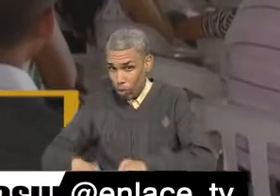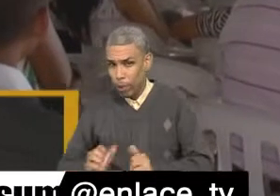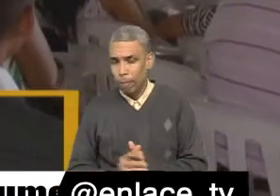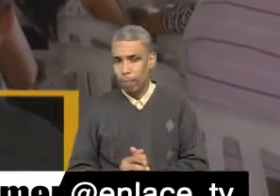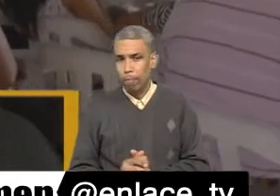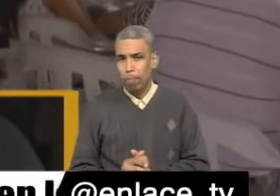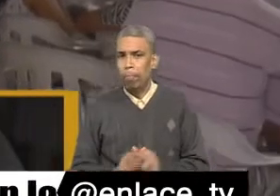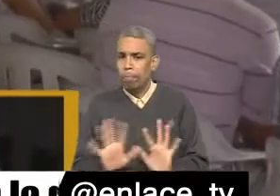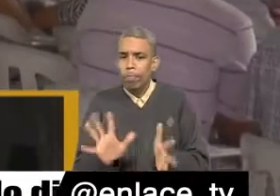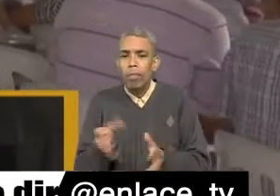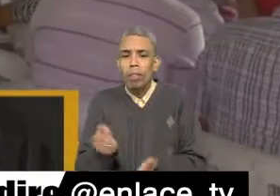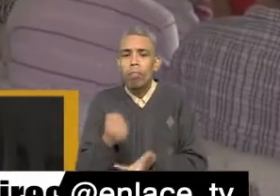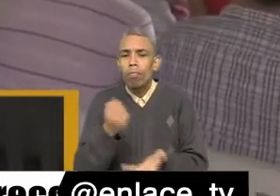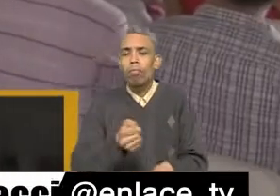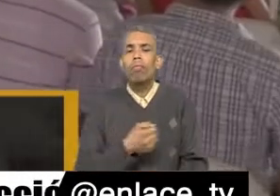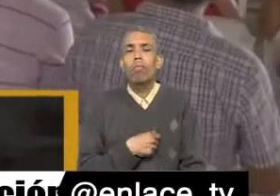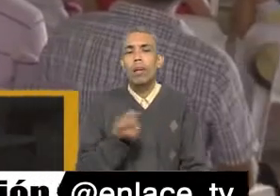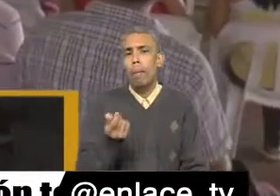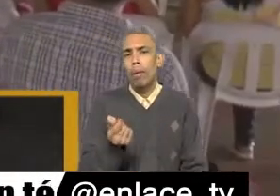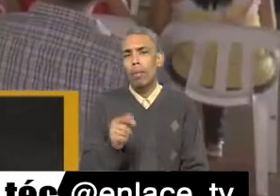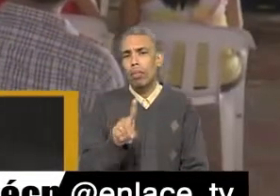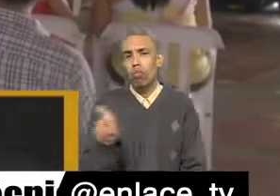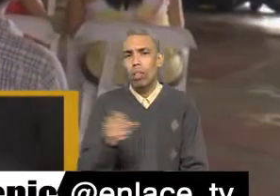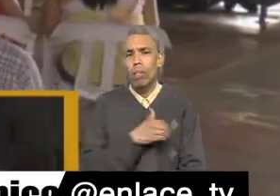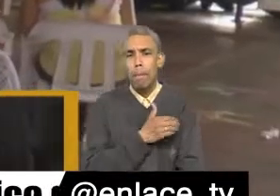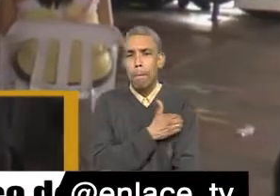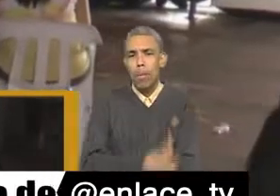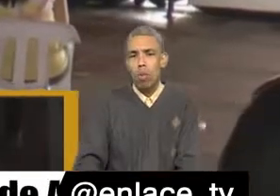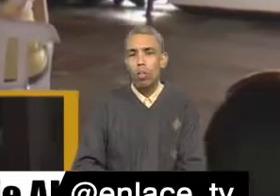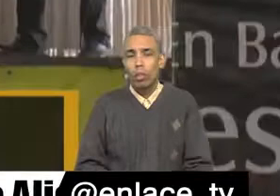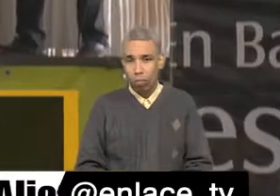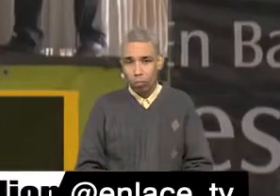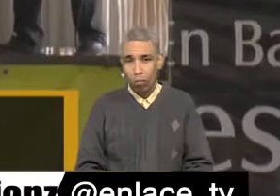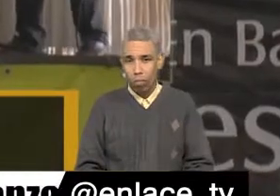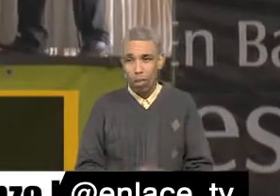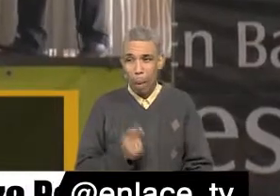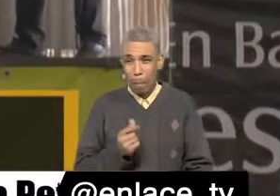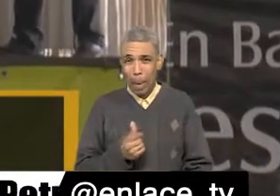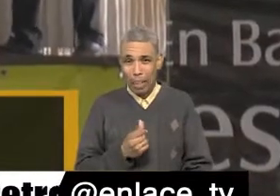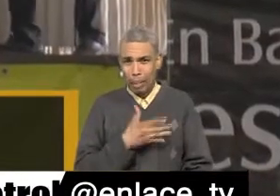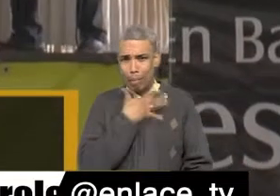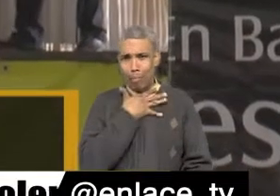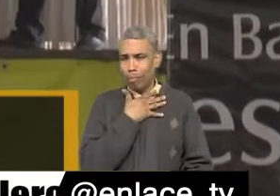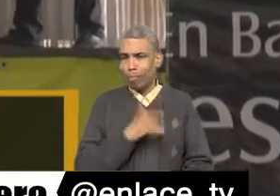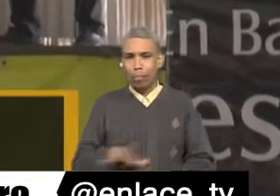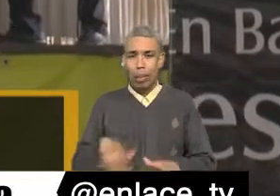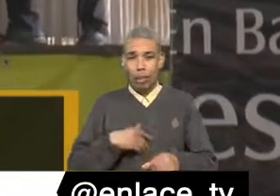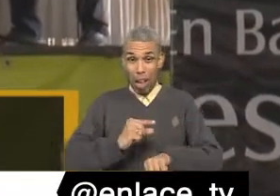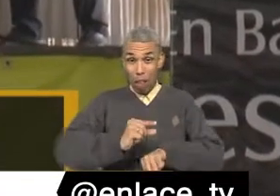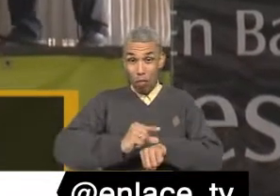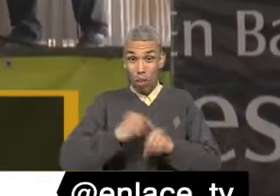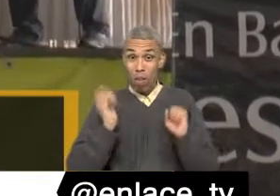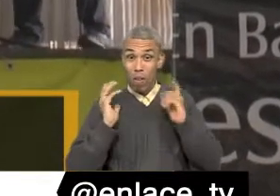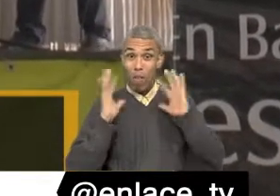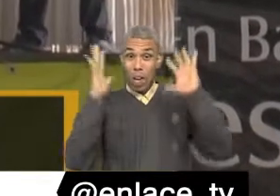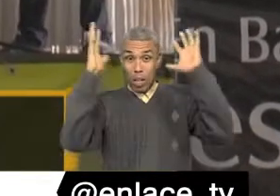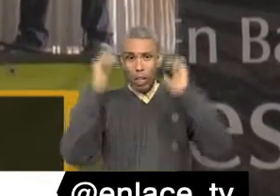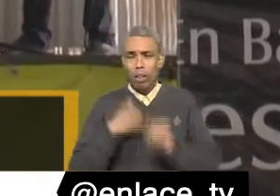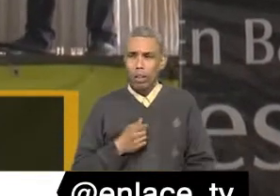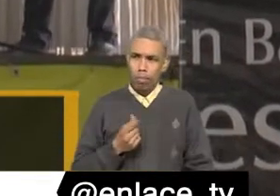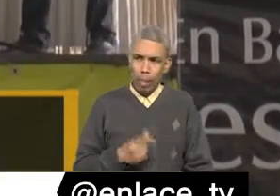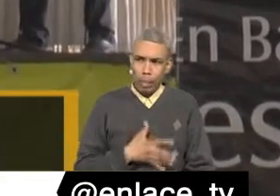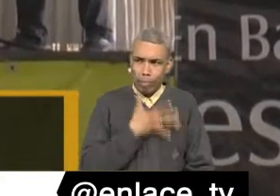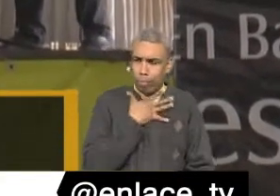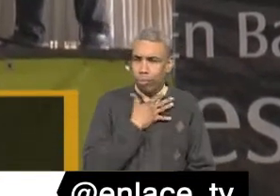el aporte de 100 millones de pesos, pero según la secretaria, este directivo dijo que esa cuantía no era suficiente para la realización de